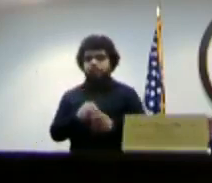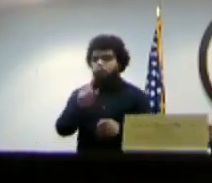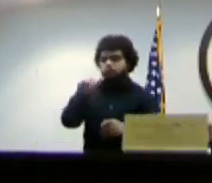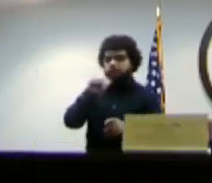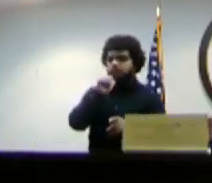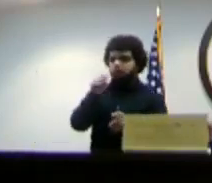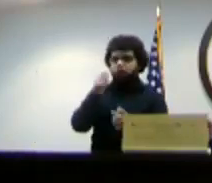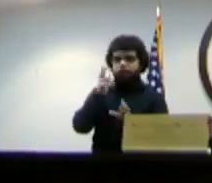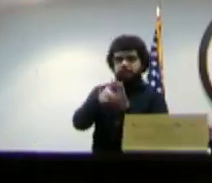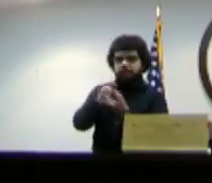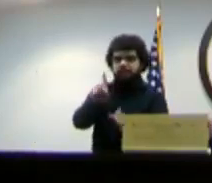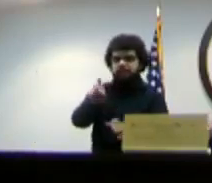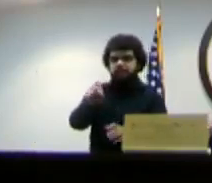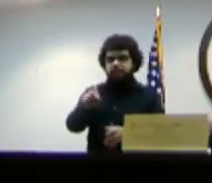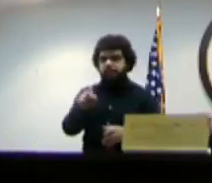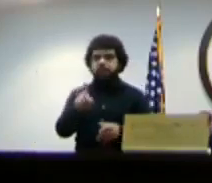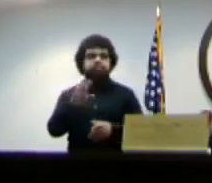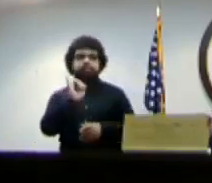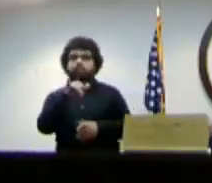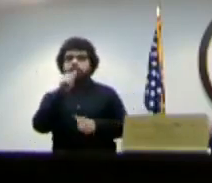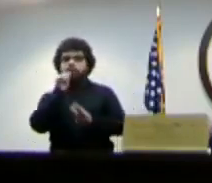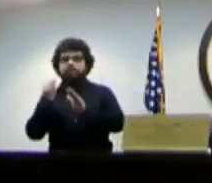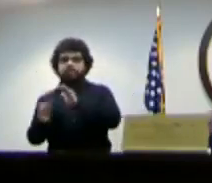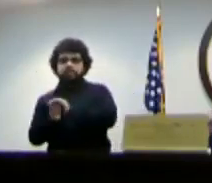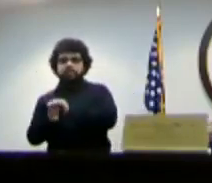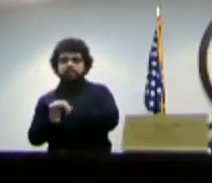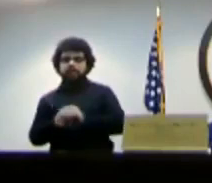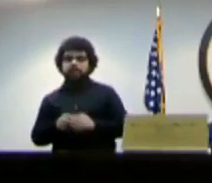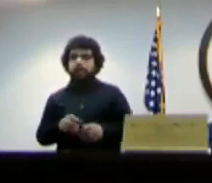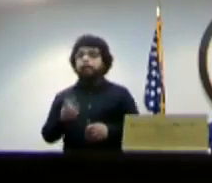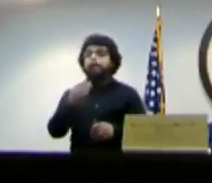la pregunta es si usted participa en ese proceso.